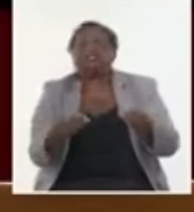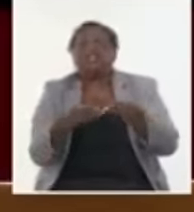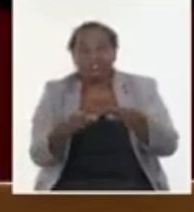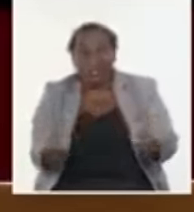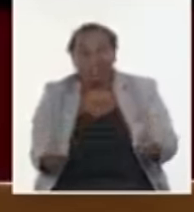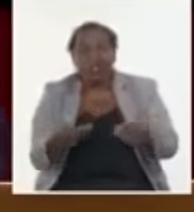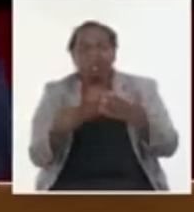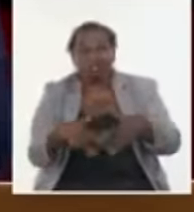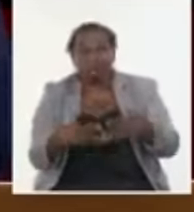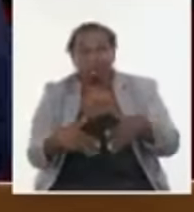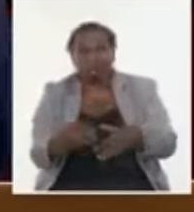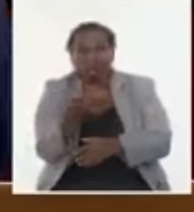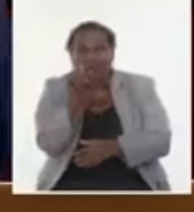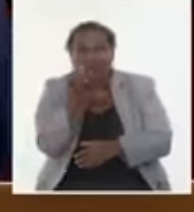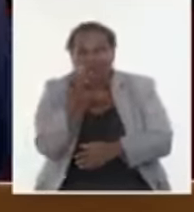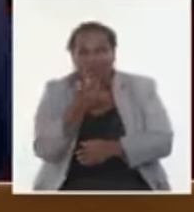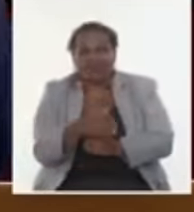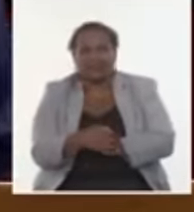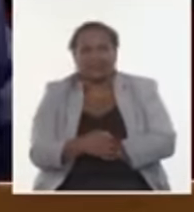pueblo.